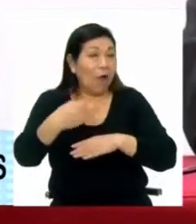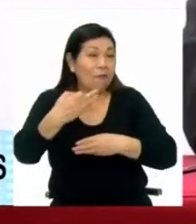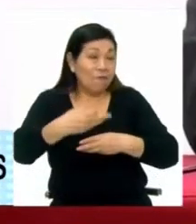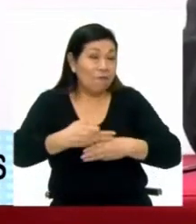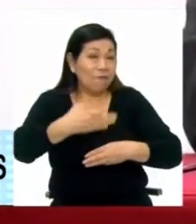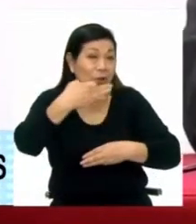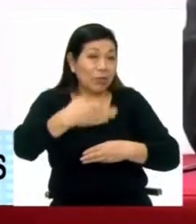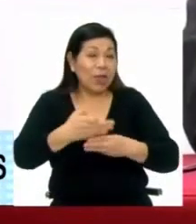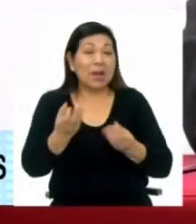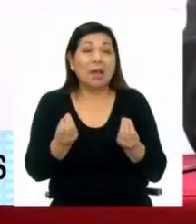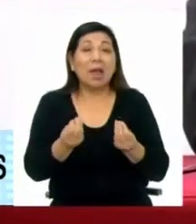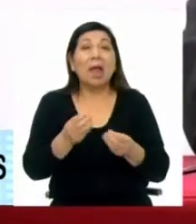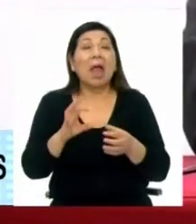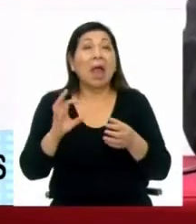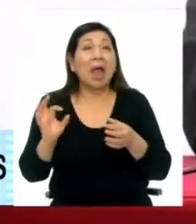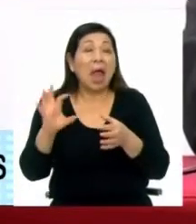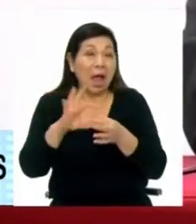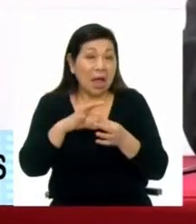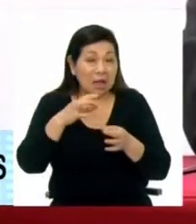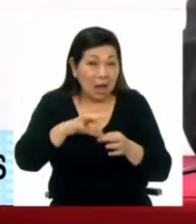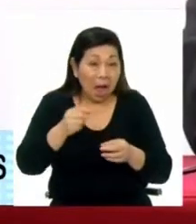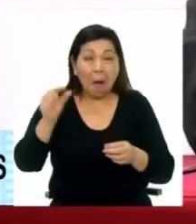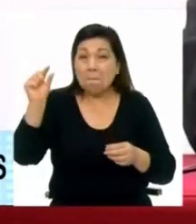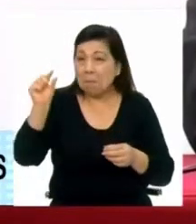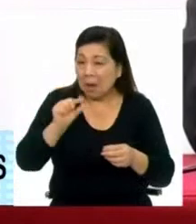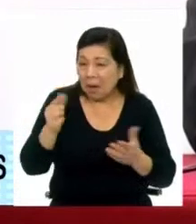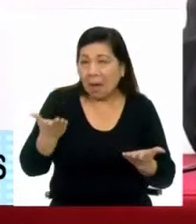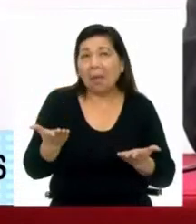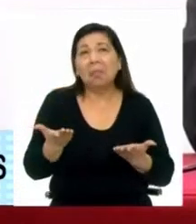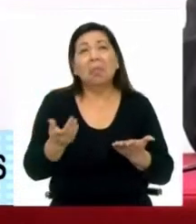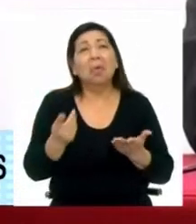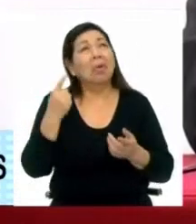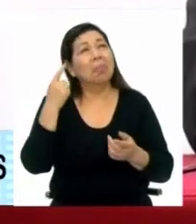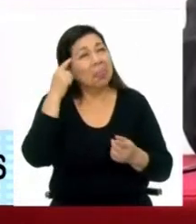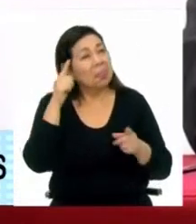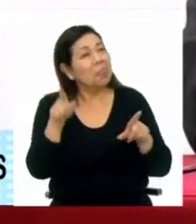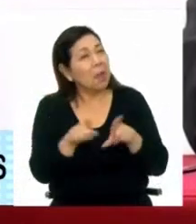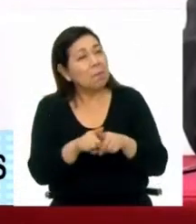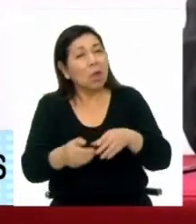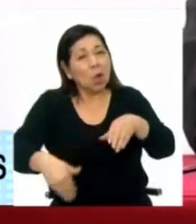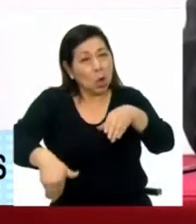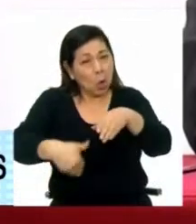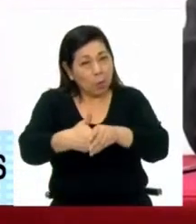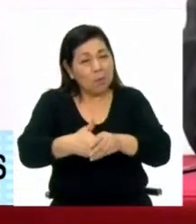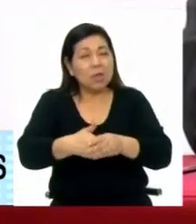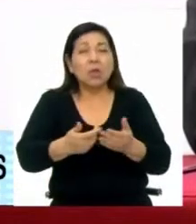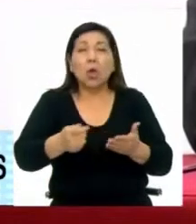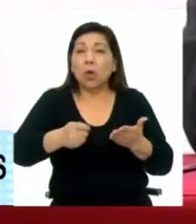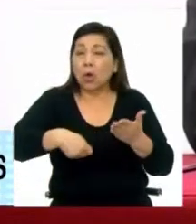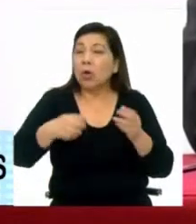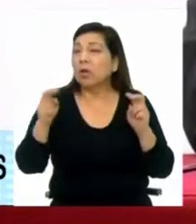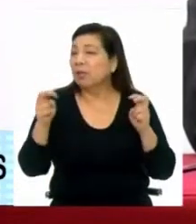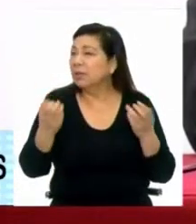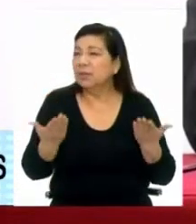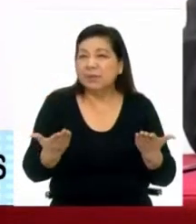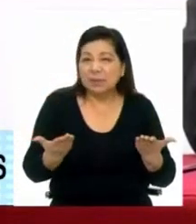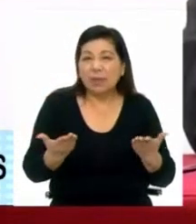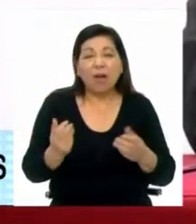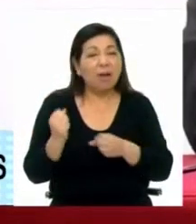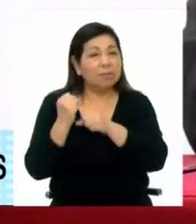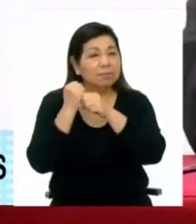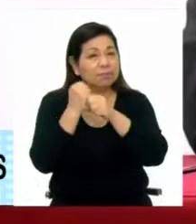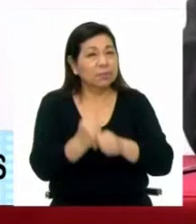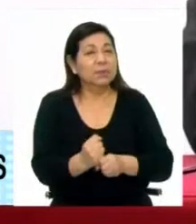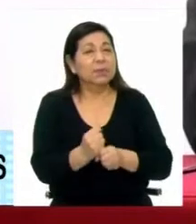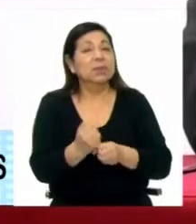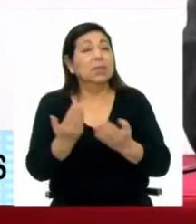frontera en gas a bajo costo. Hemos hecho convenios que tienen que ver con el tema de